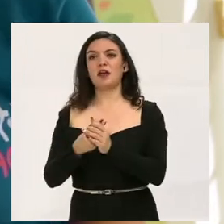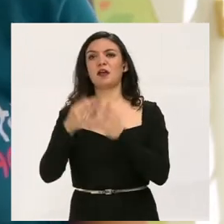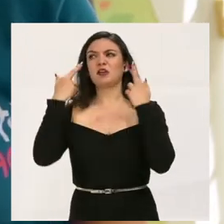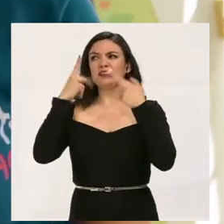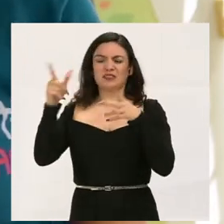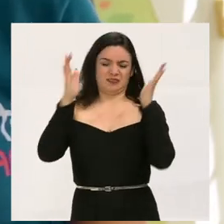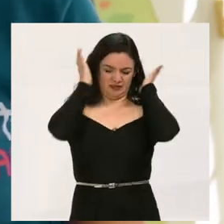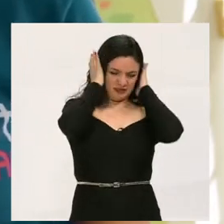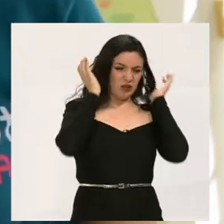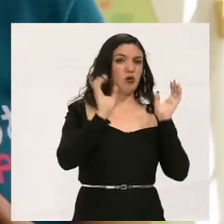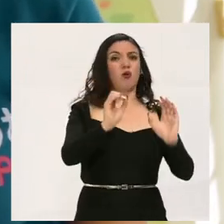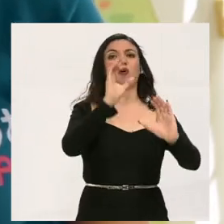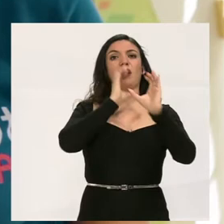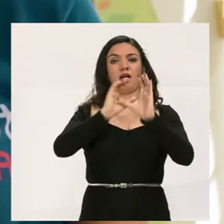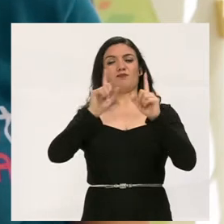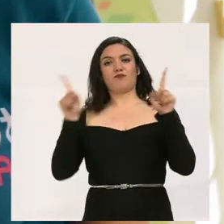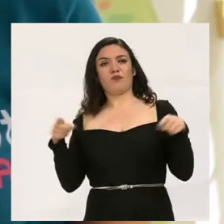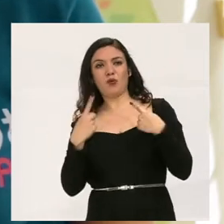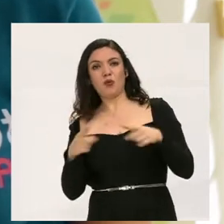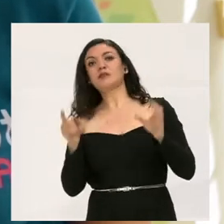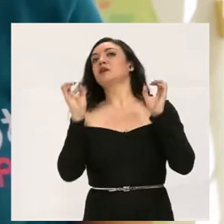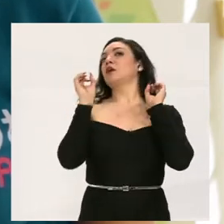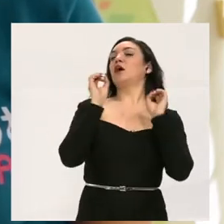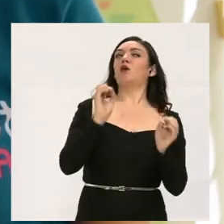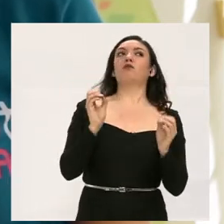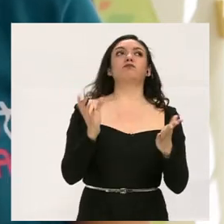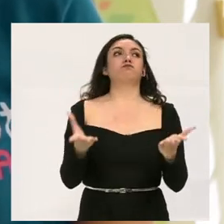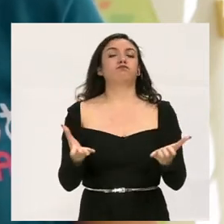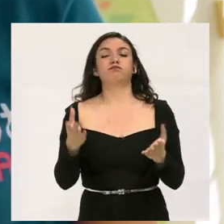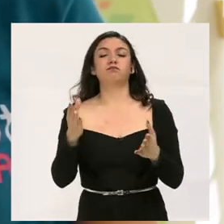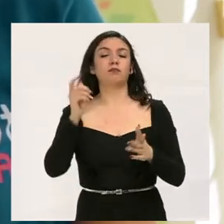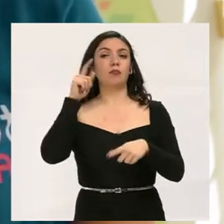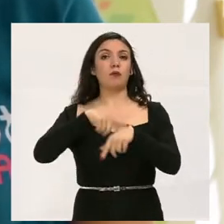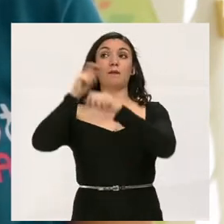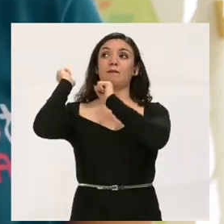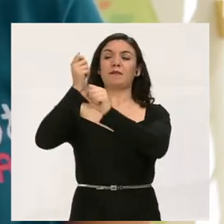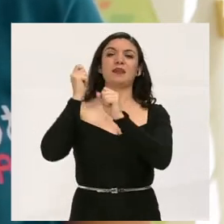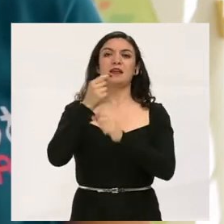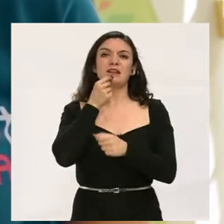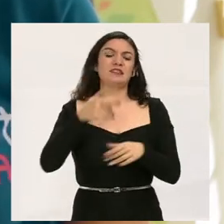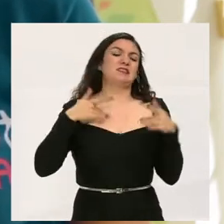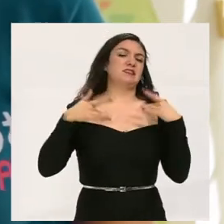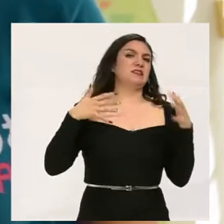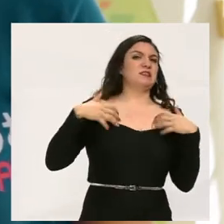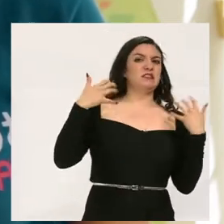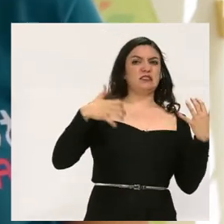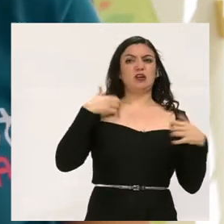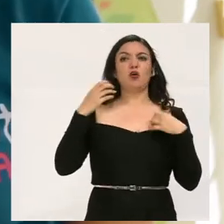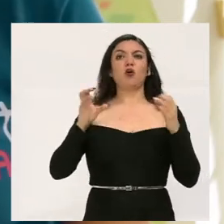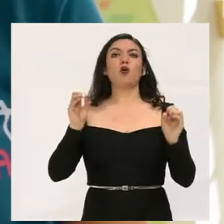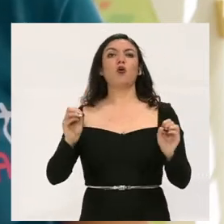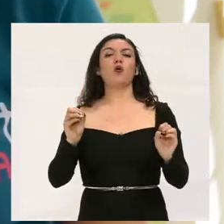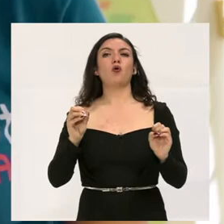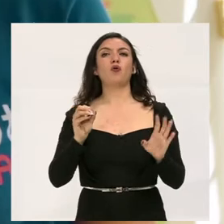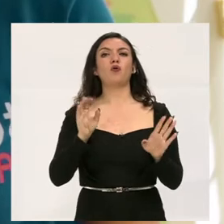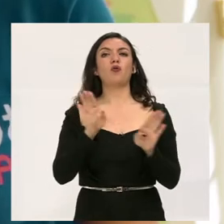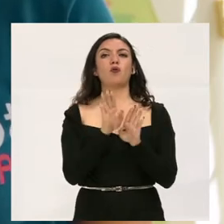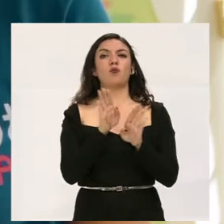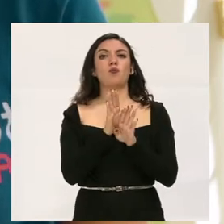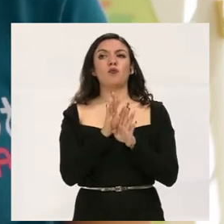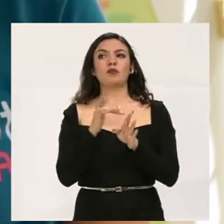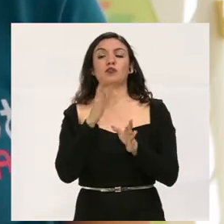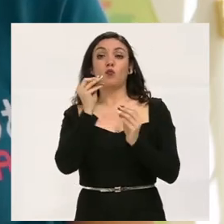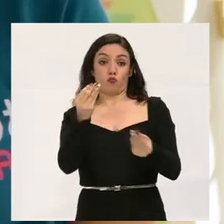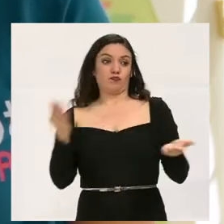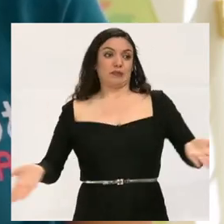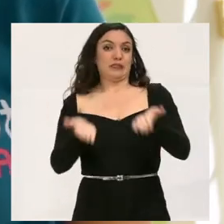incluso el ruido a la hora de cantar las mañanitas a la hora de la piñata pues ellos empiezan a sentirse un